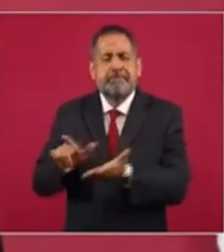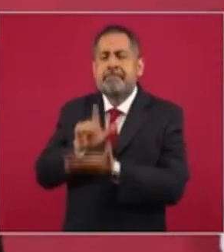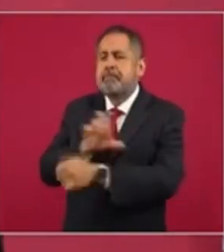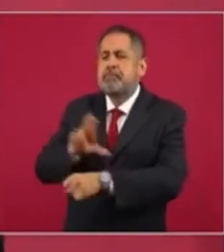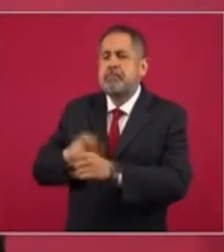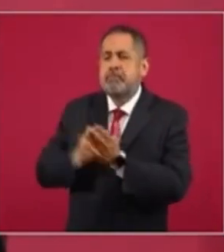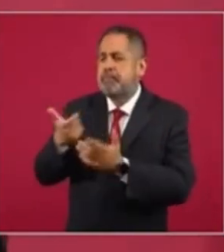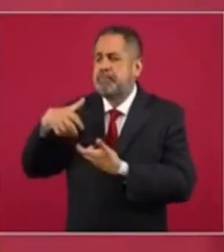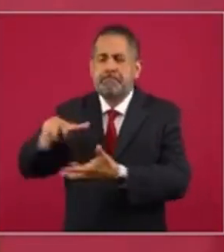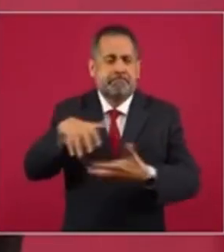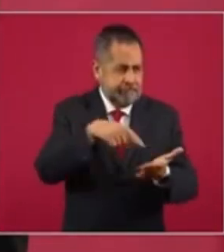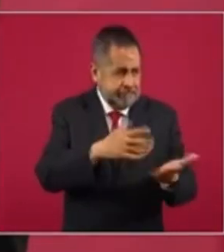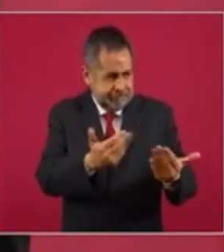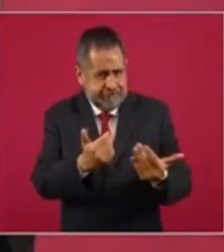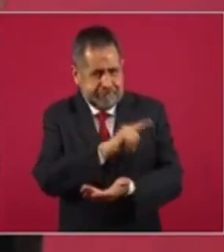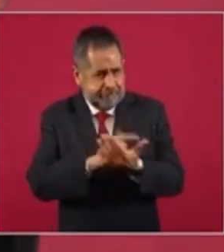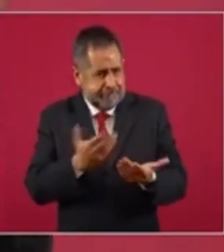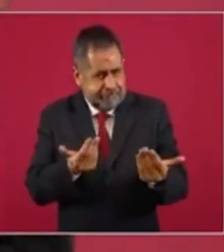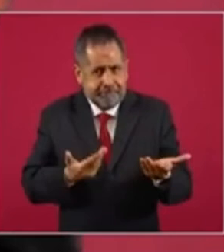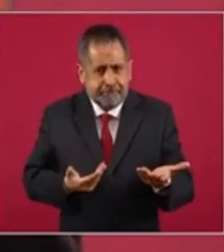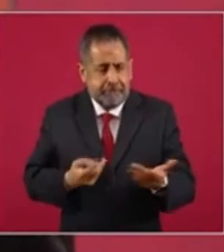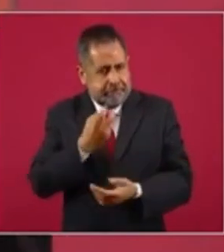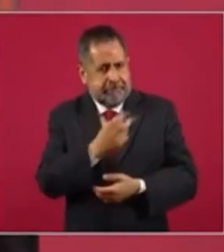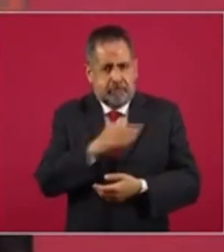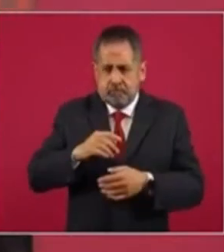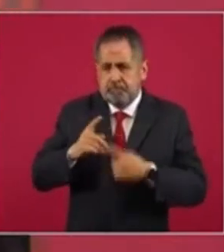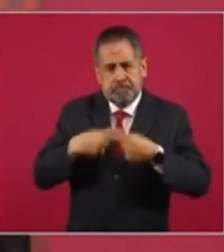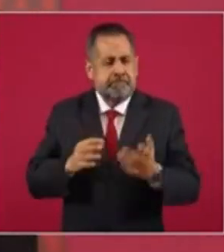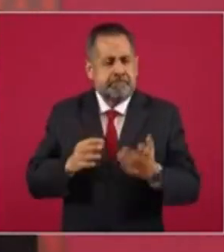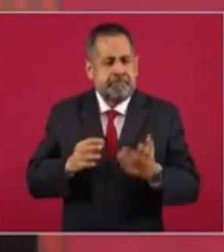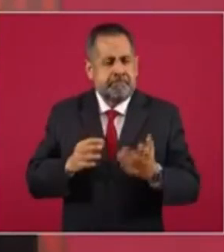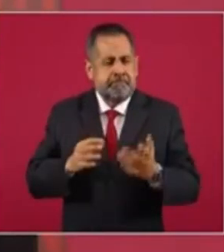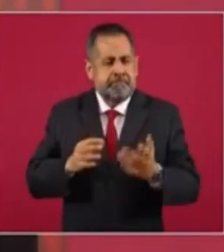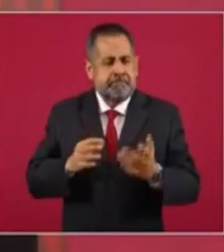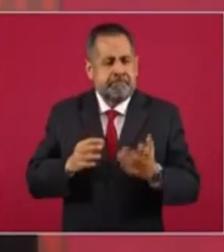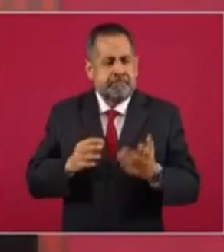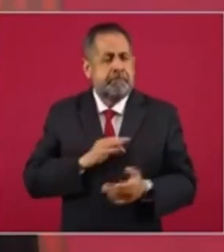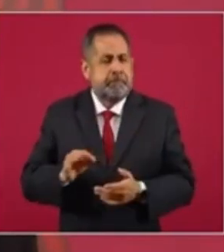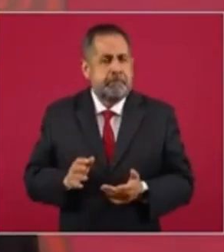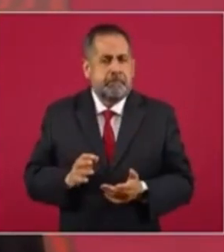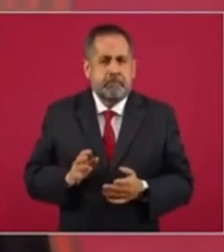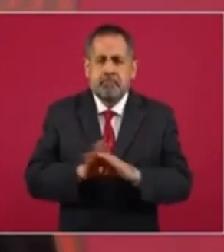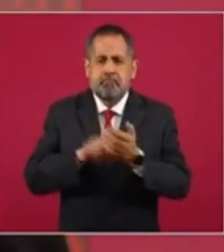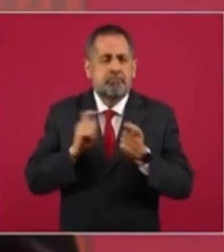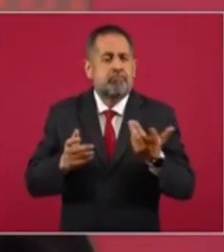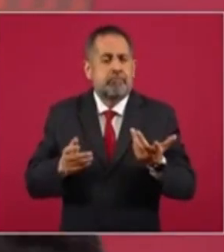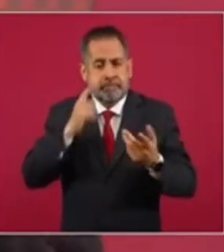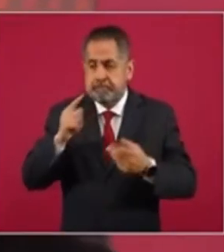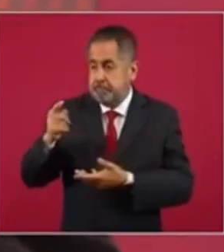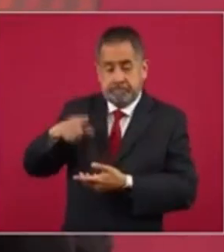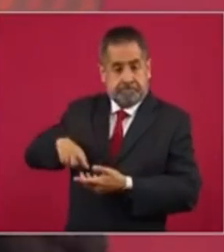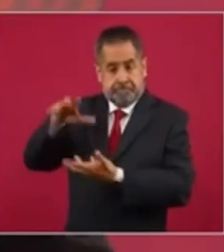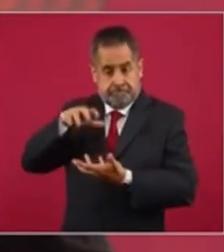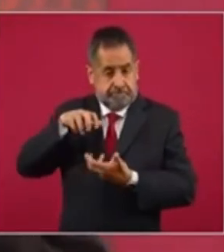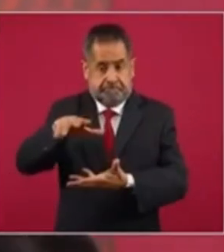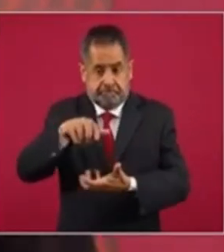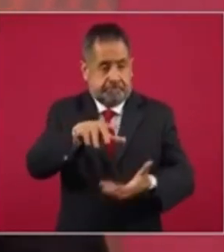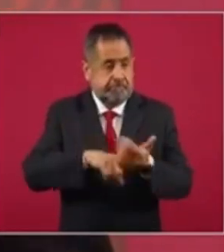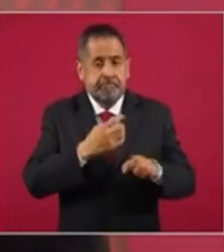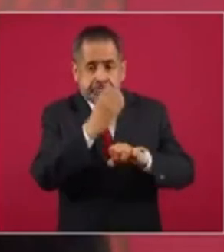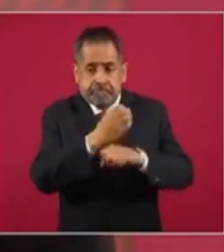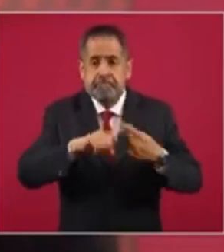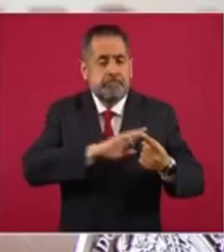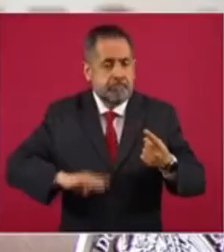fiscal, porque es así como se puede modificar la fórmula de entrega de recursos a los estados y a los